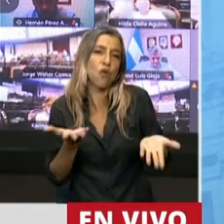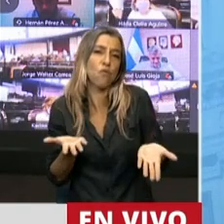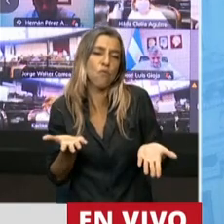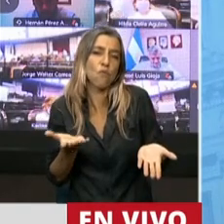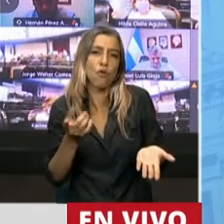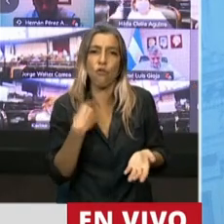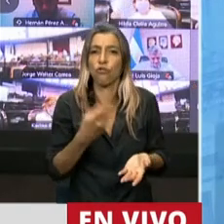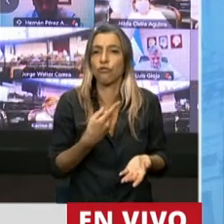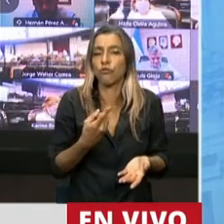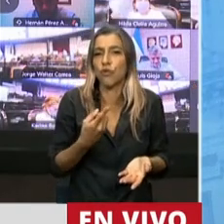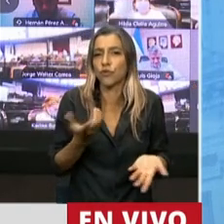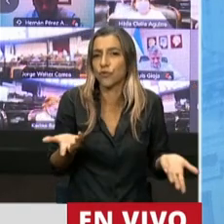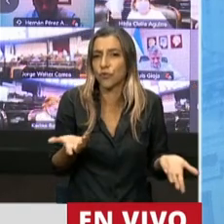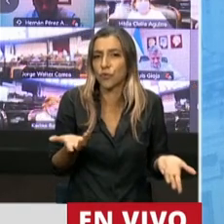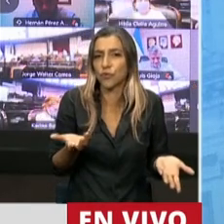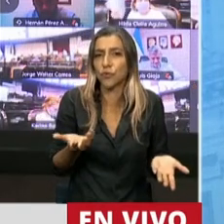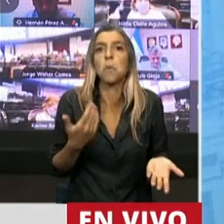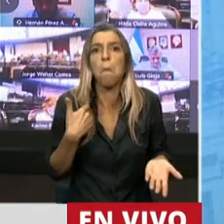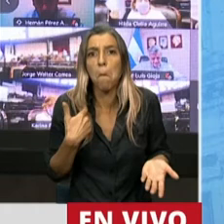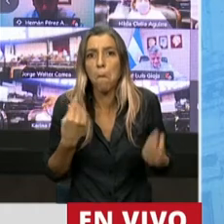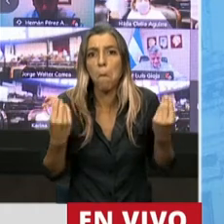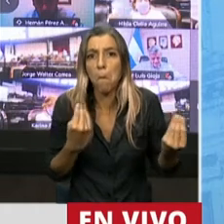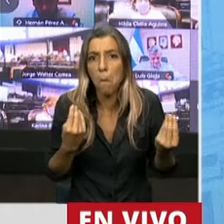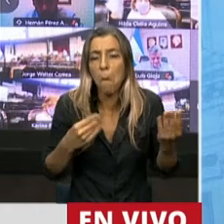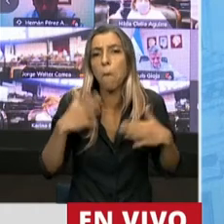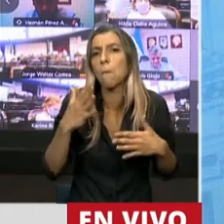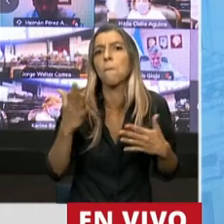la gente visitando el gabinete federal